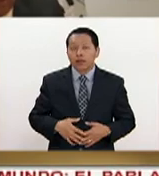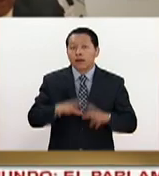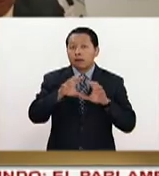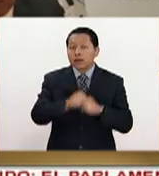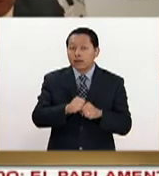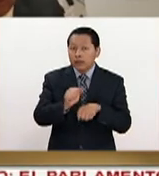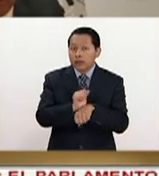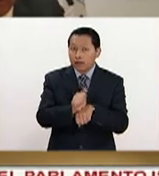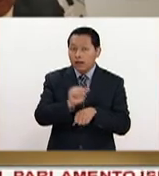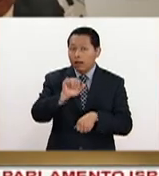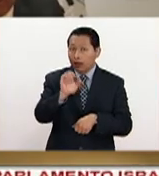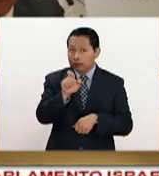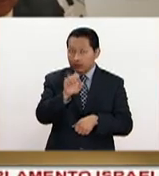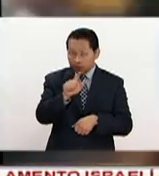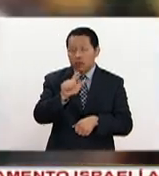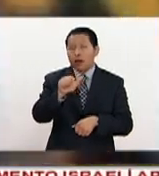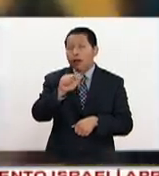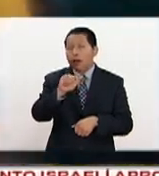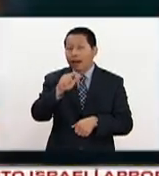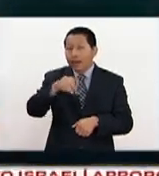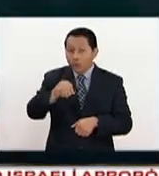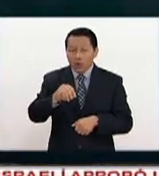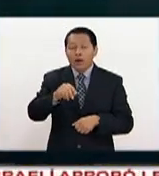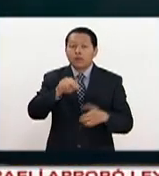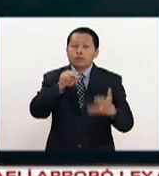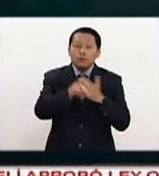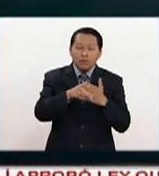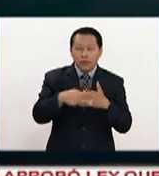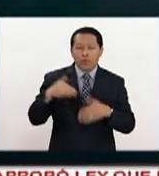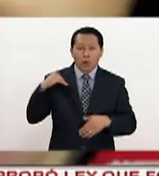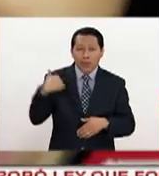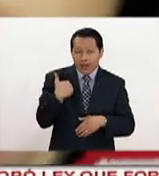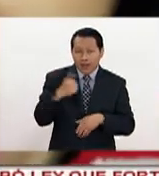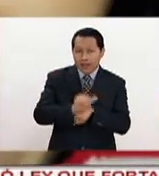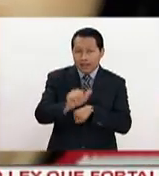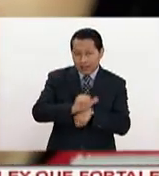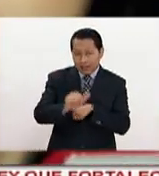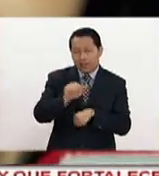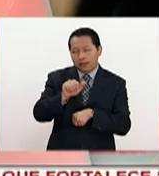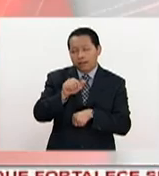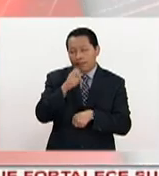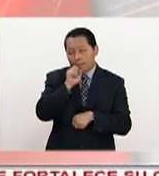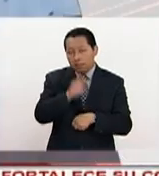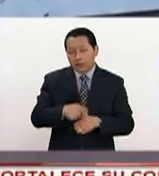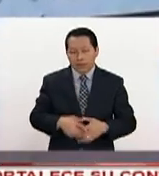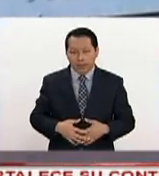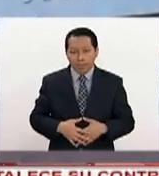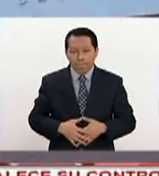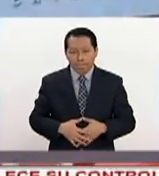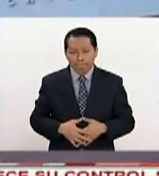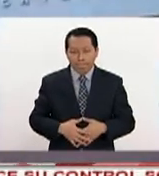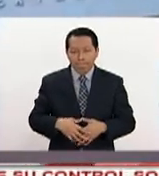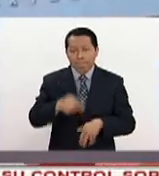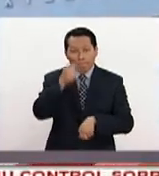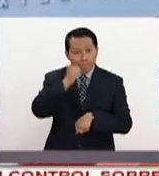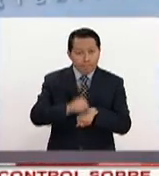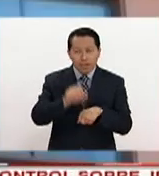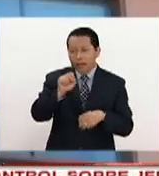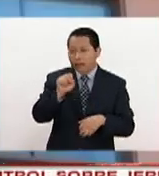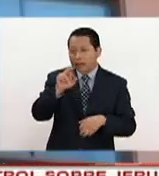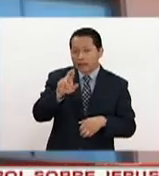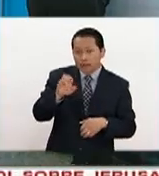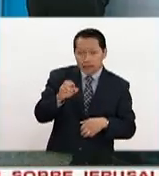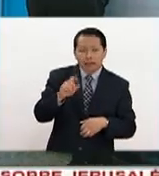Detienen al actor Axel Alejandro, presunto asesino de la modelo argentina Karen Ailén. La Secretaría de